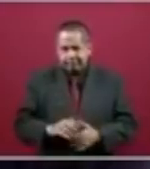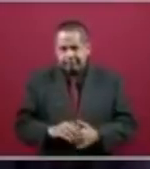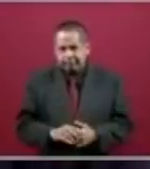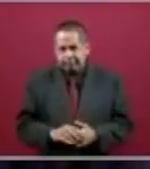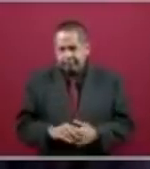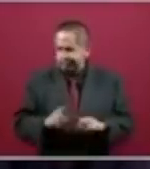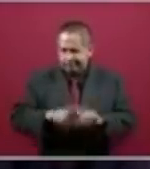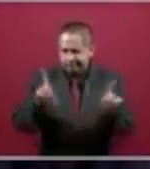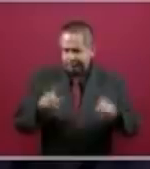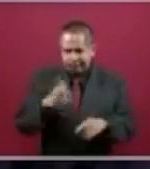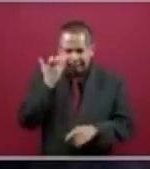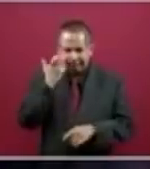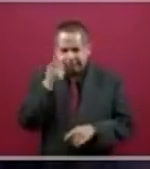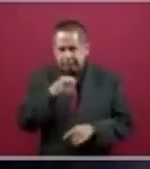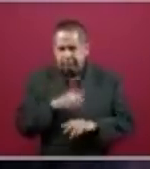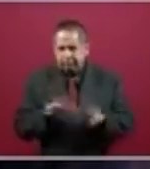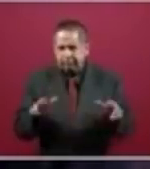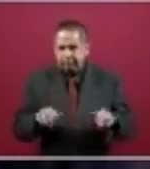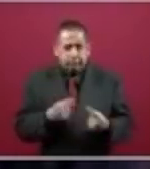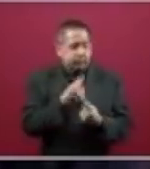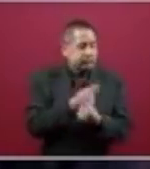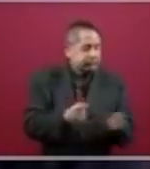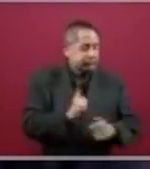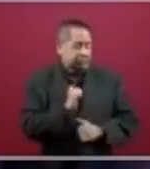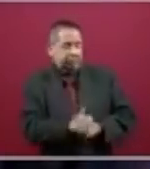Es totalmente distinto, ni a los niños,